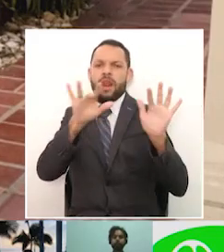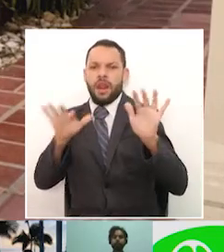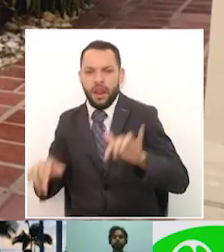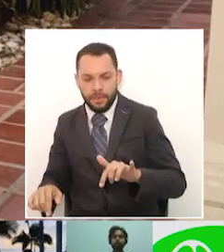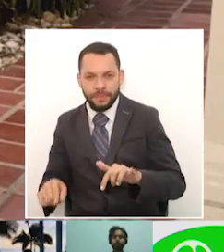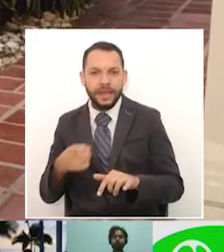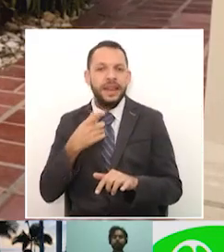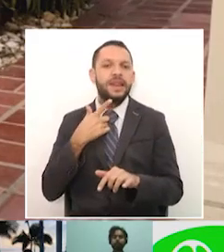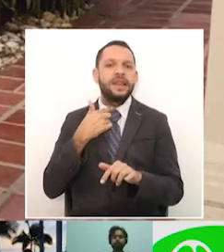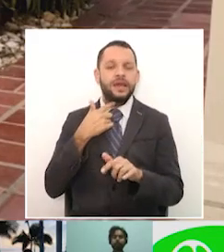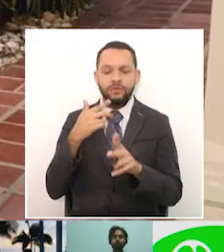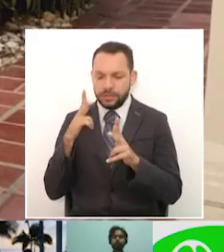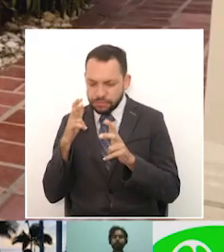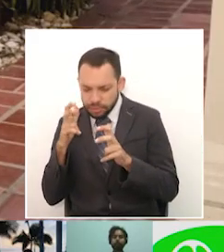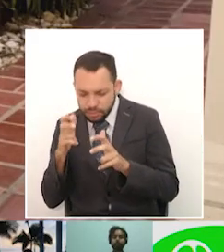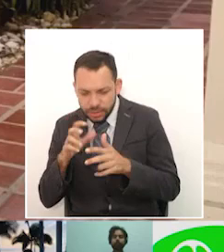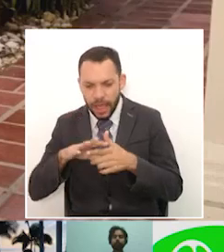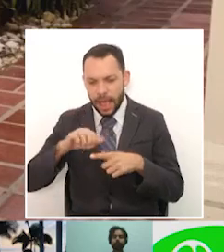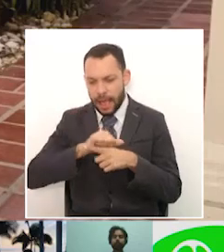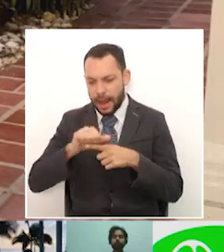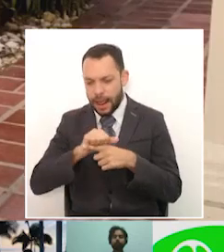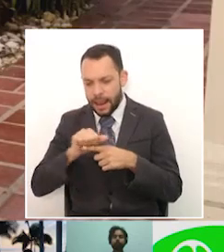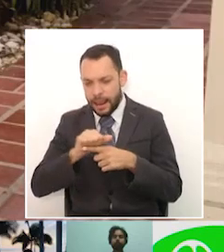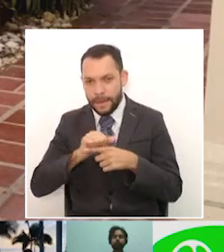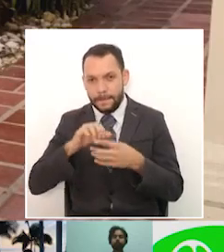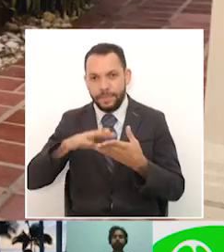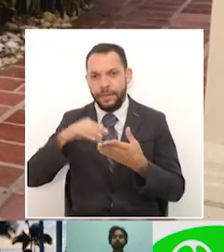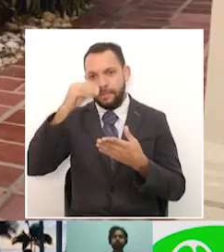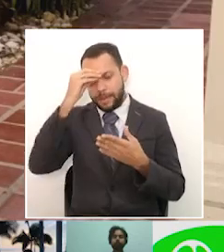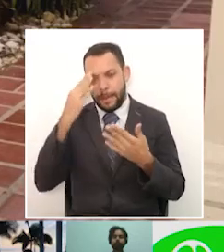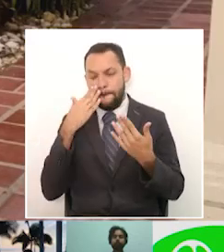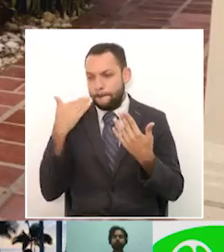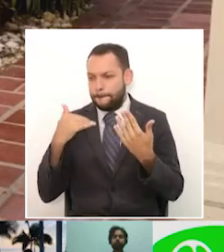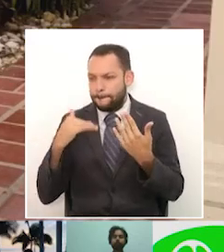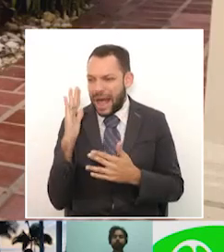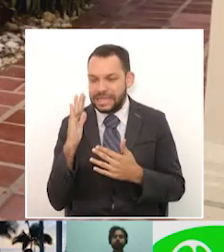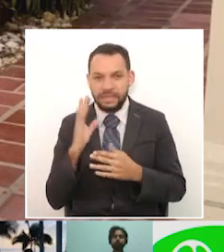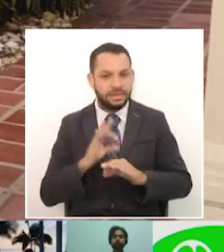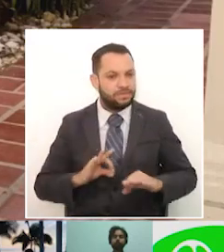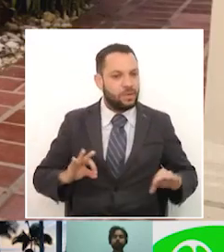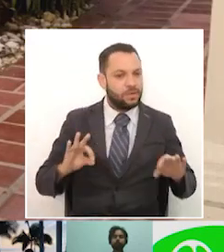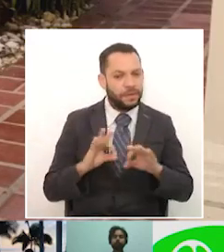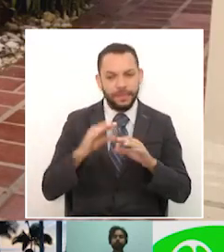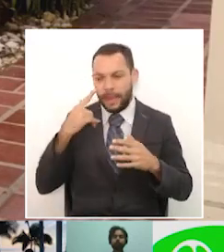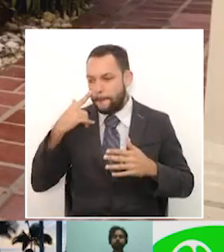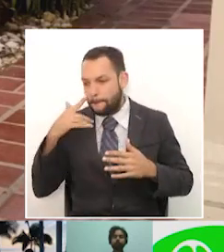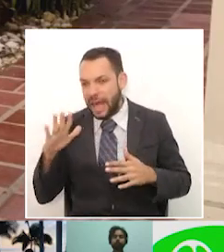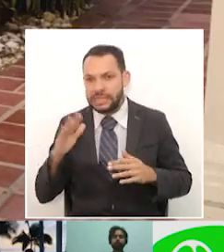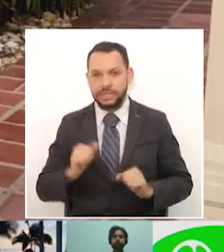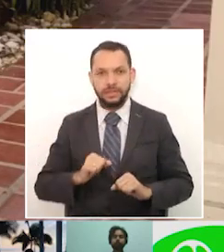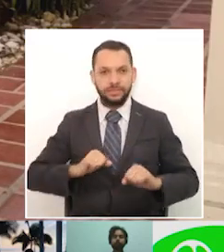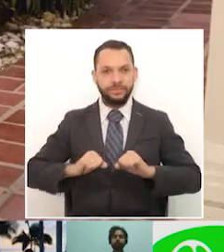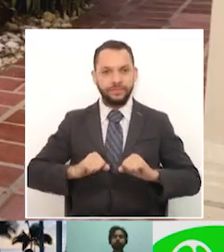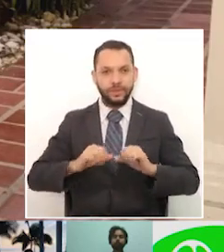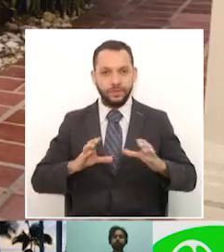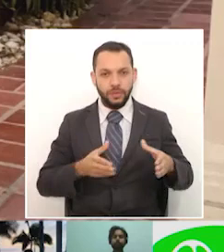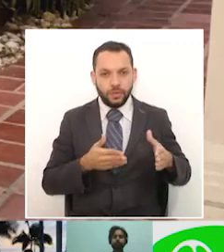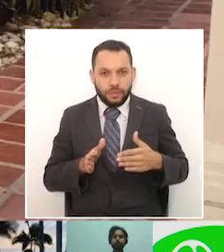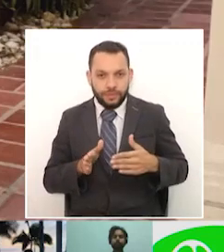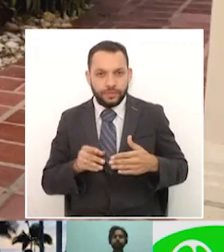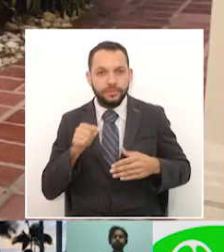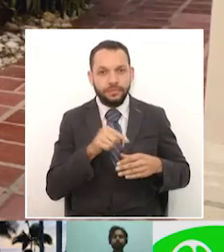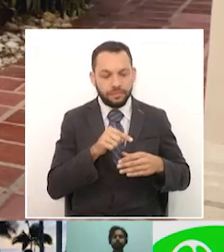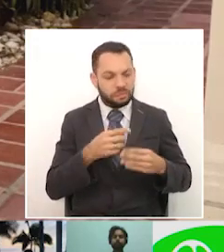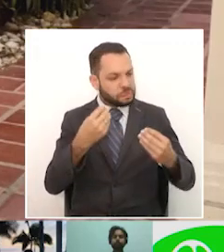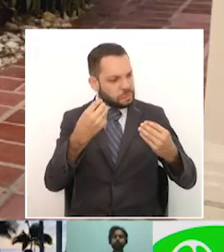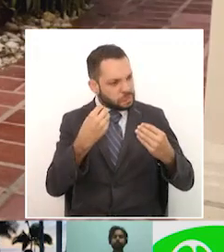retiro espiritual y de yoga. Lo más importante de esto fue que el curso incluía